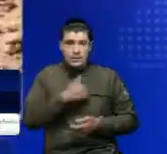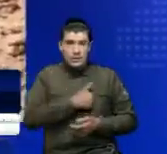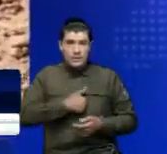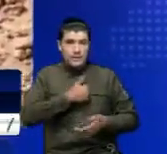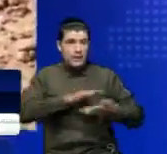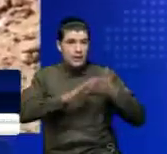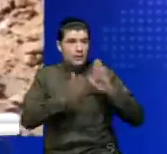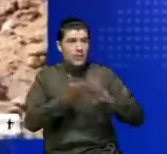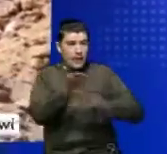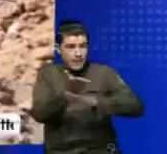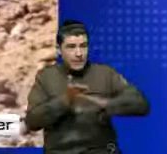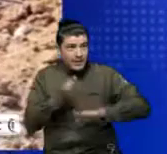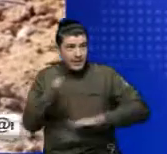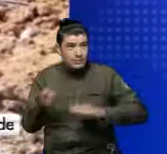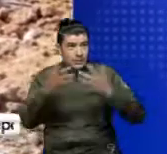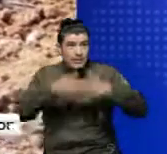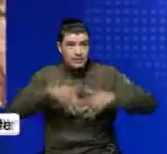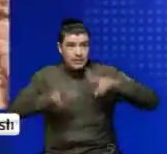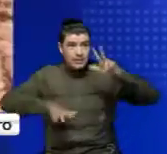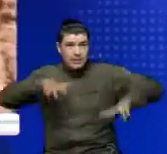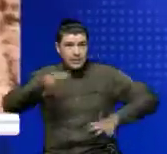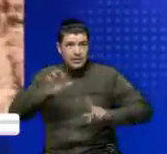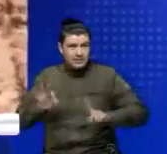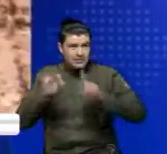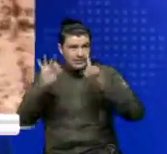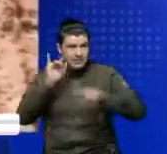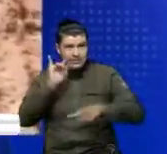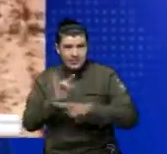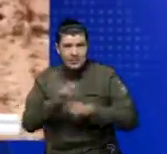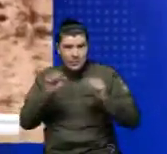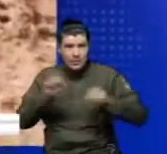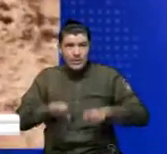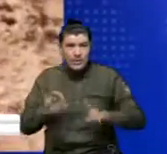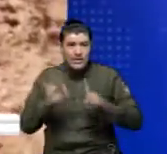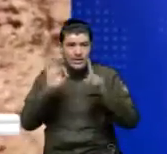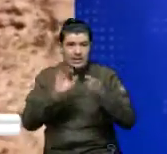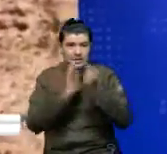contratistas para que se garantice la protección del medio ambiente y también el bienestar comunitario.